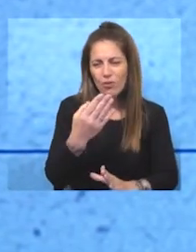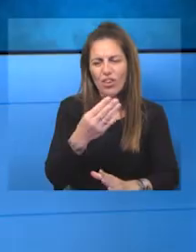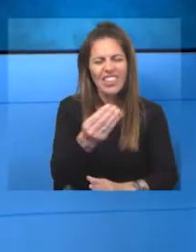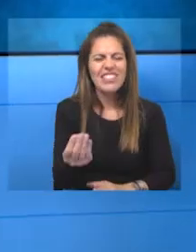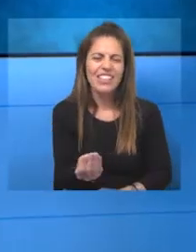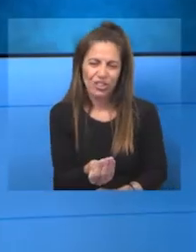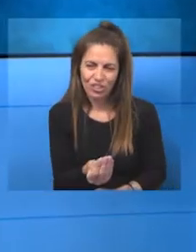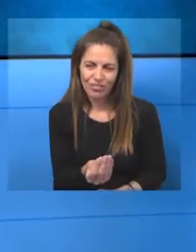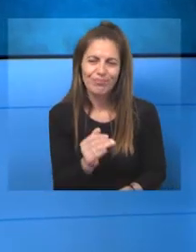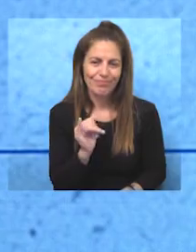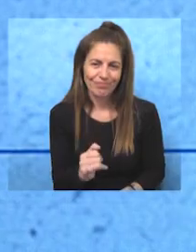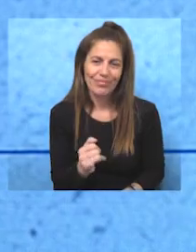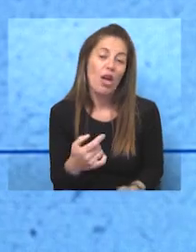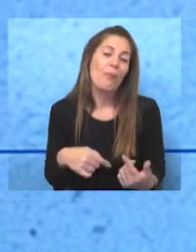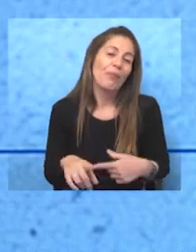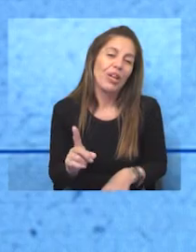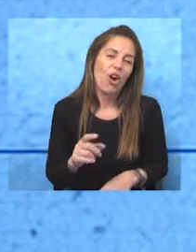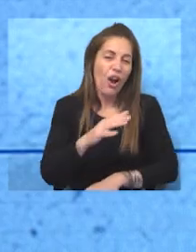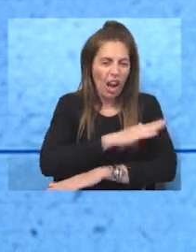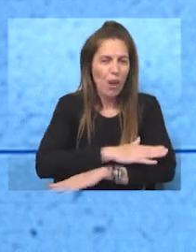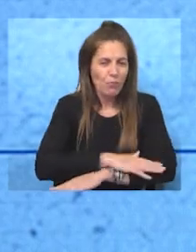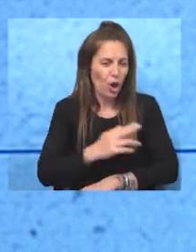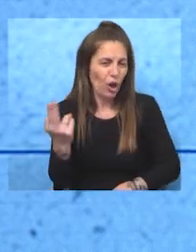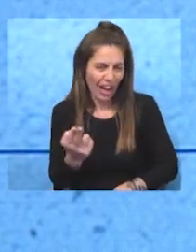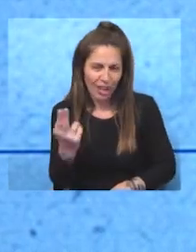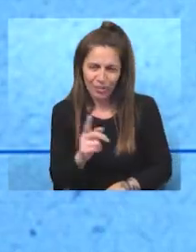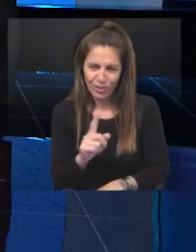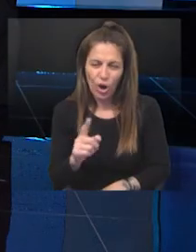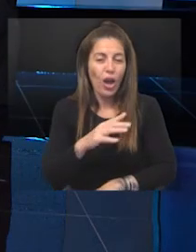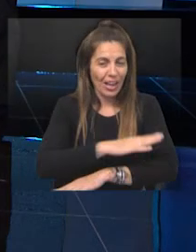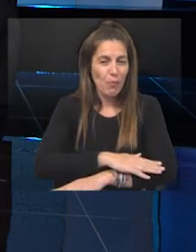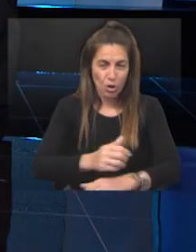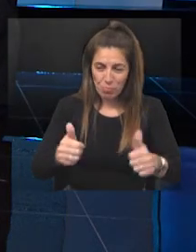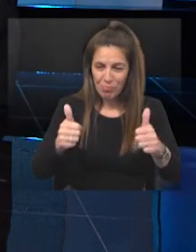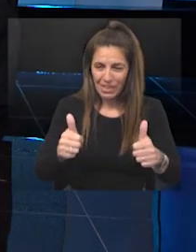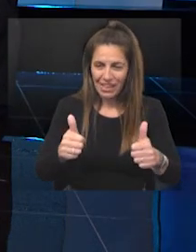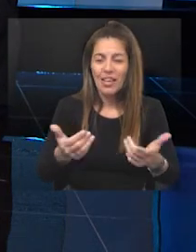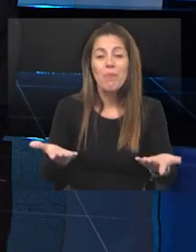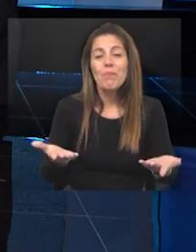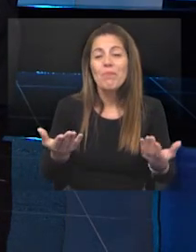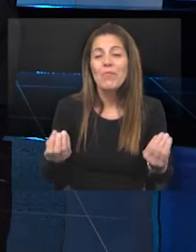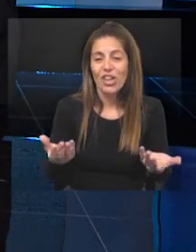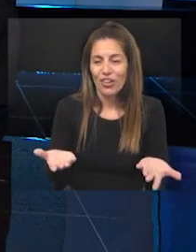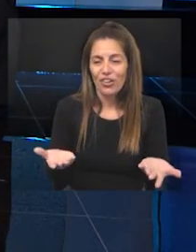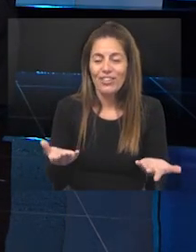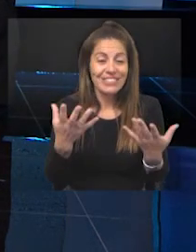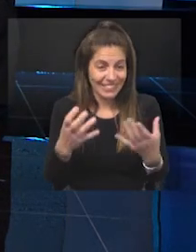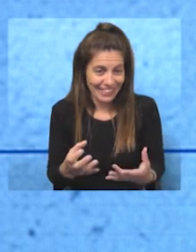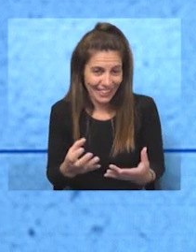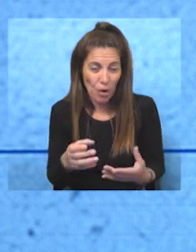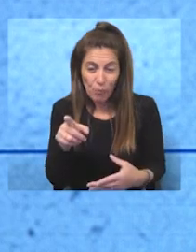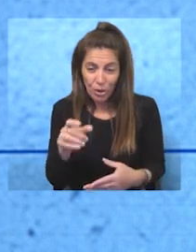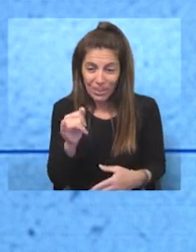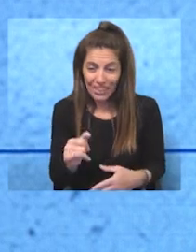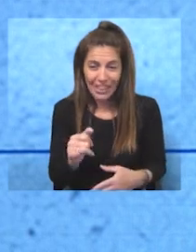diseño Ah sí pero para era un camión no no no el camión estaba bien lo que pasa eh si querés te vos